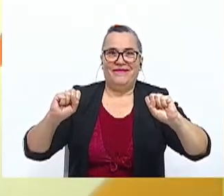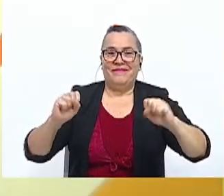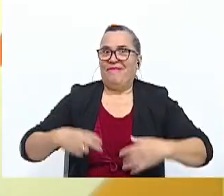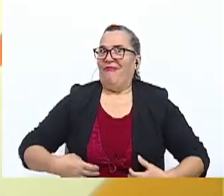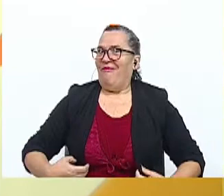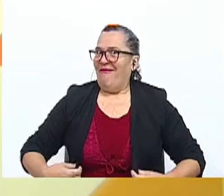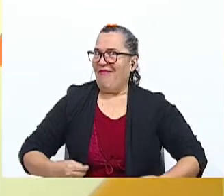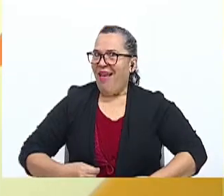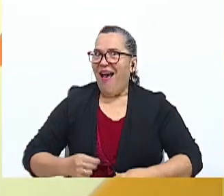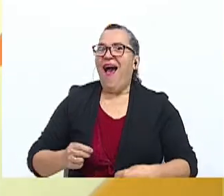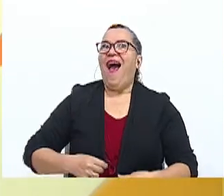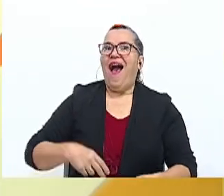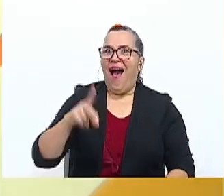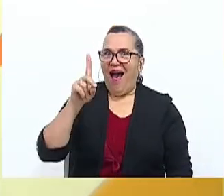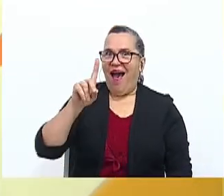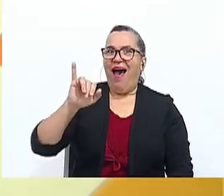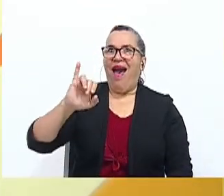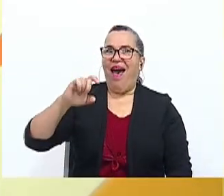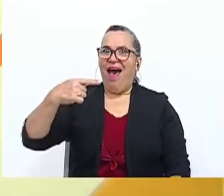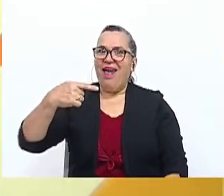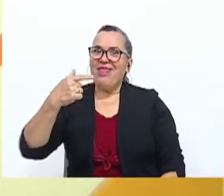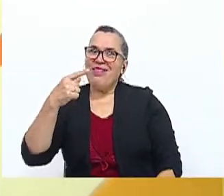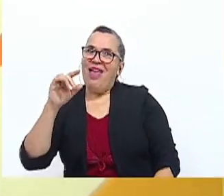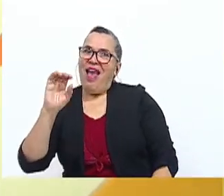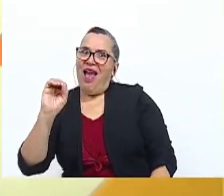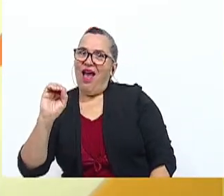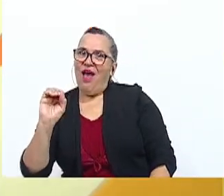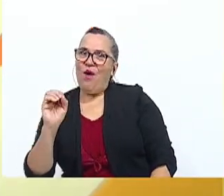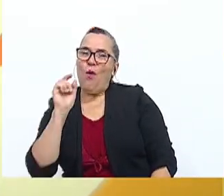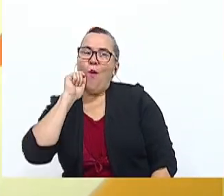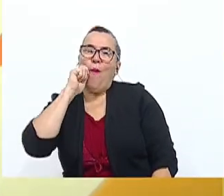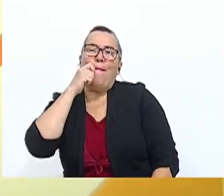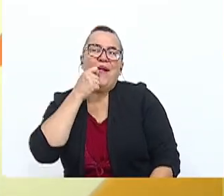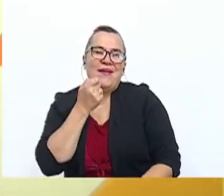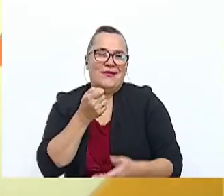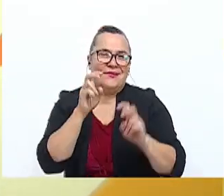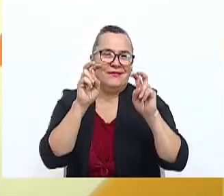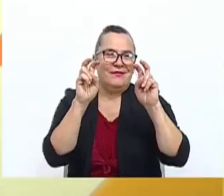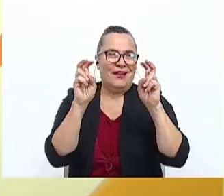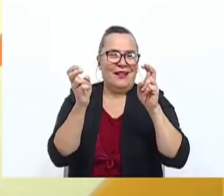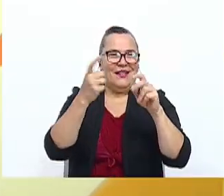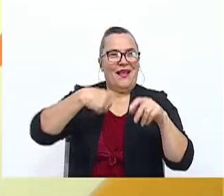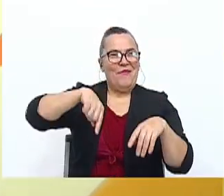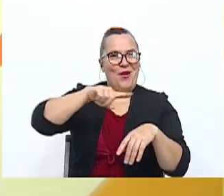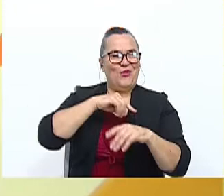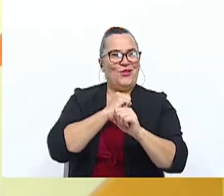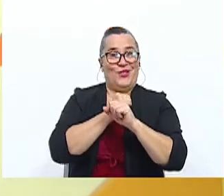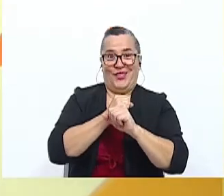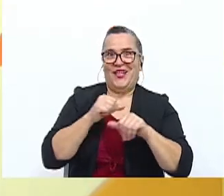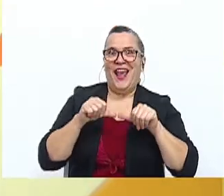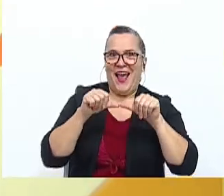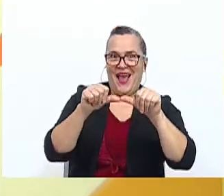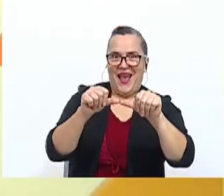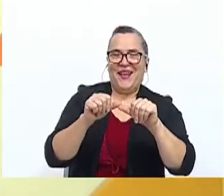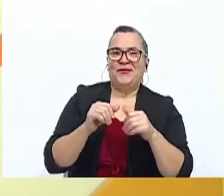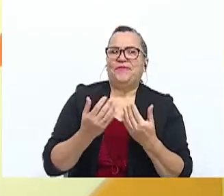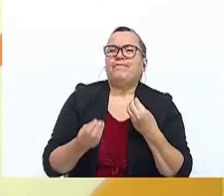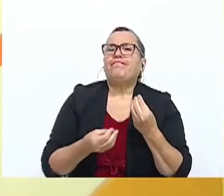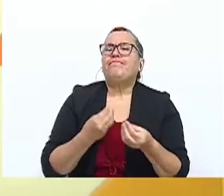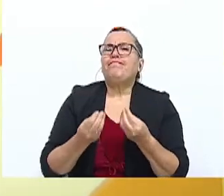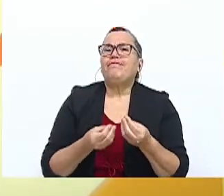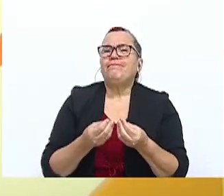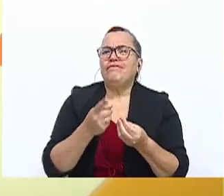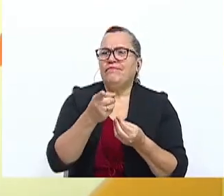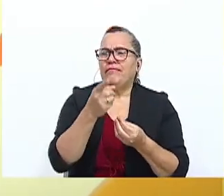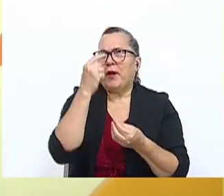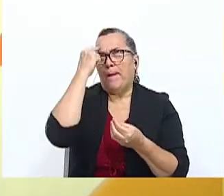Bueno, ya Diego nos dio una pista del tema que vamos a estar trabajando. Primero quiero que me contesten